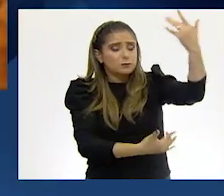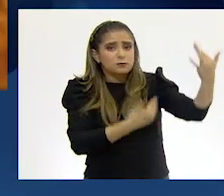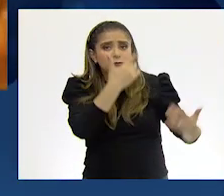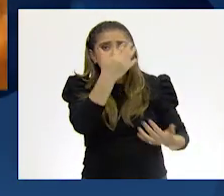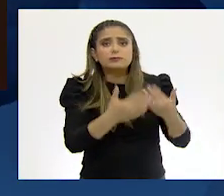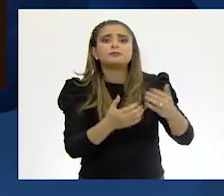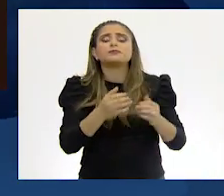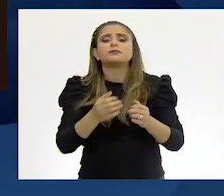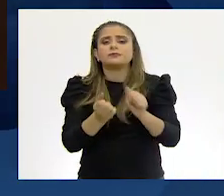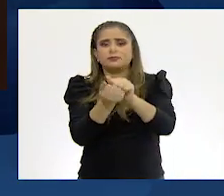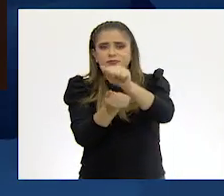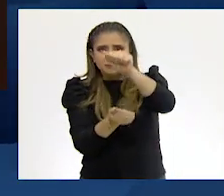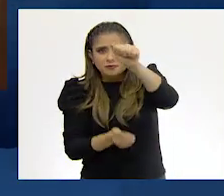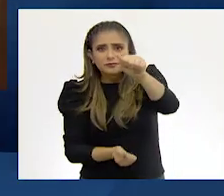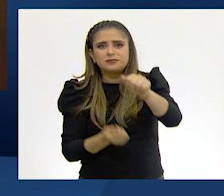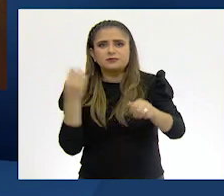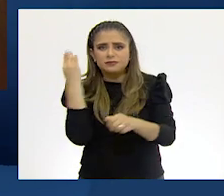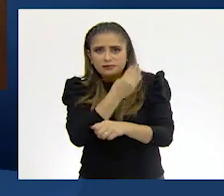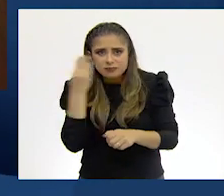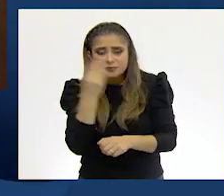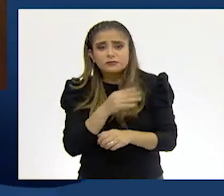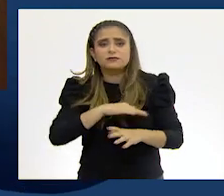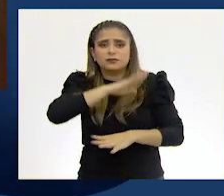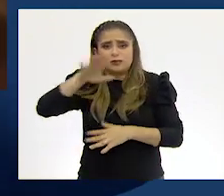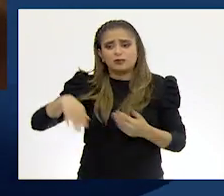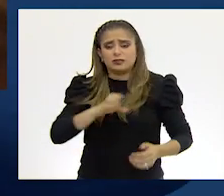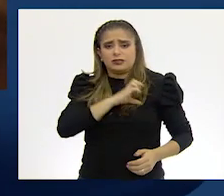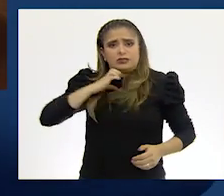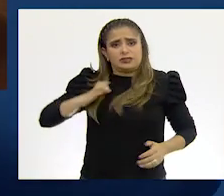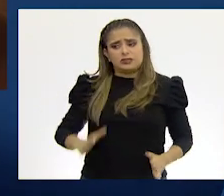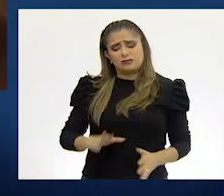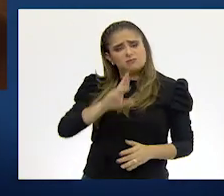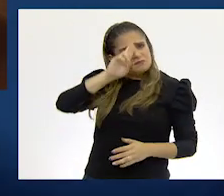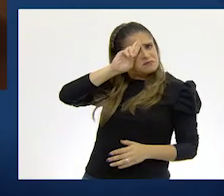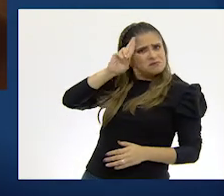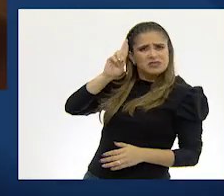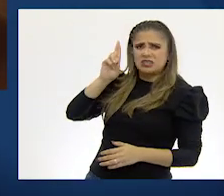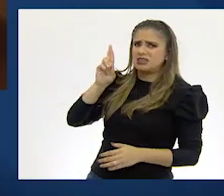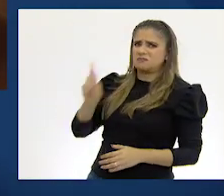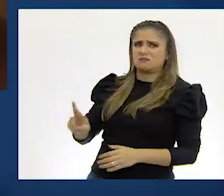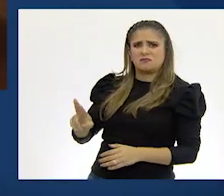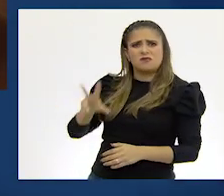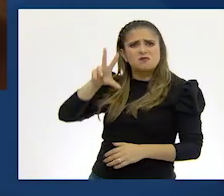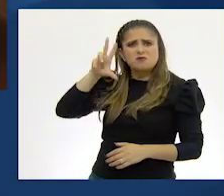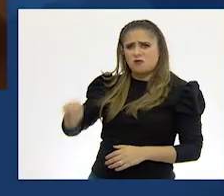textos sagrados y su culto fue prohibido por órdenes del emperador Diocleciano.